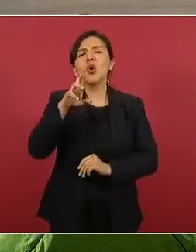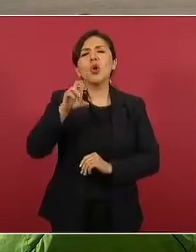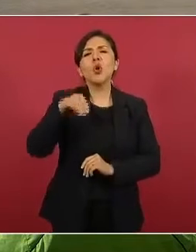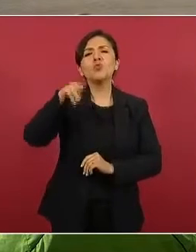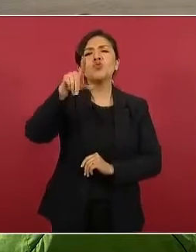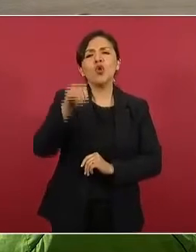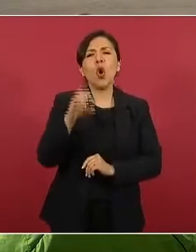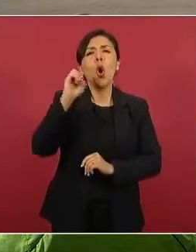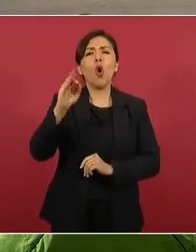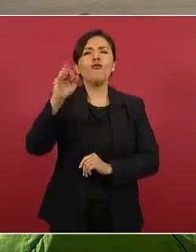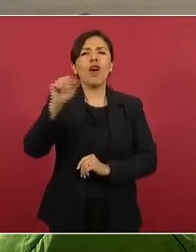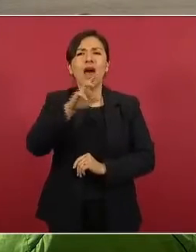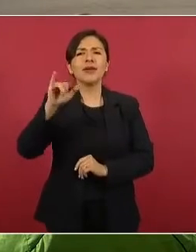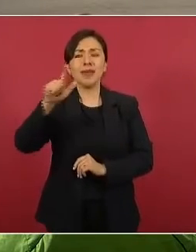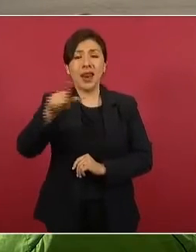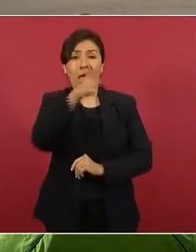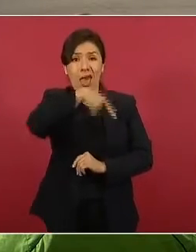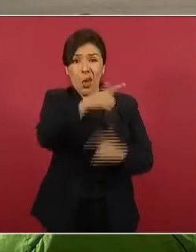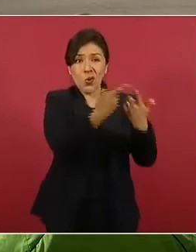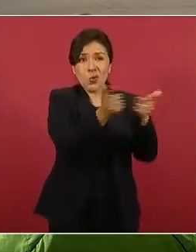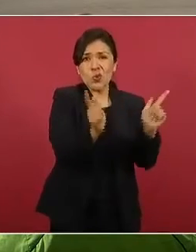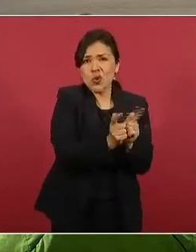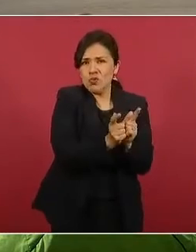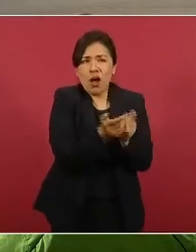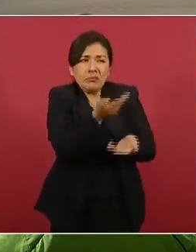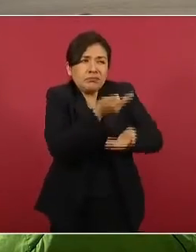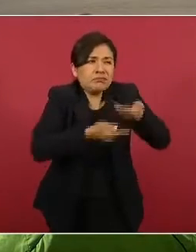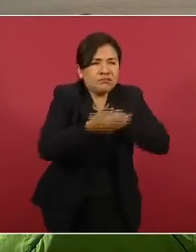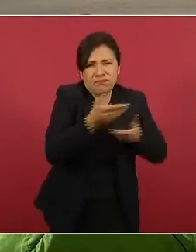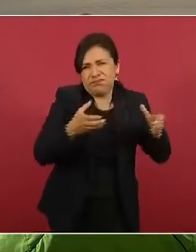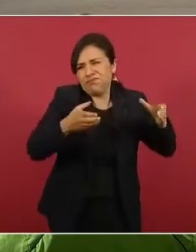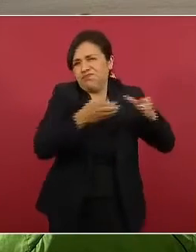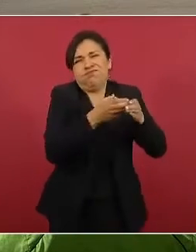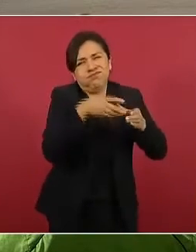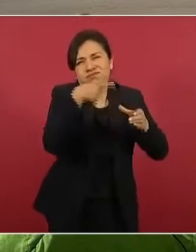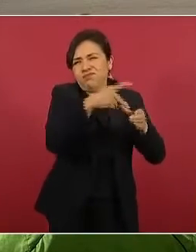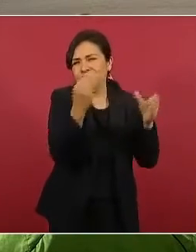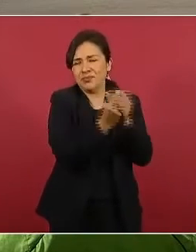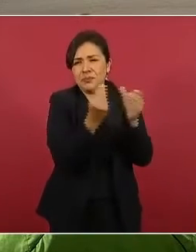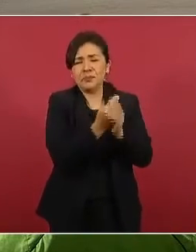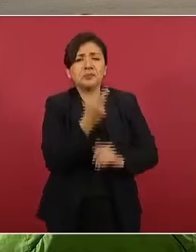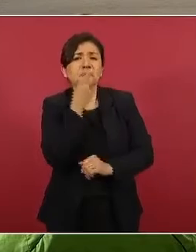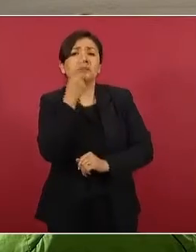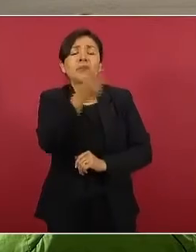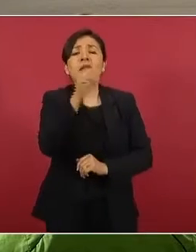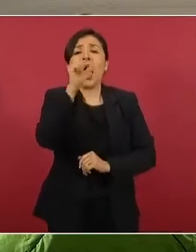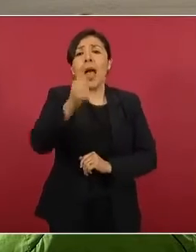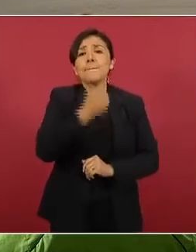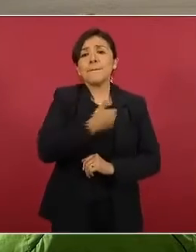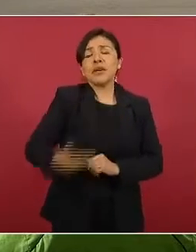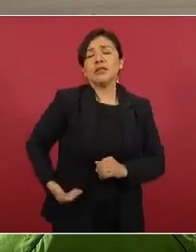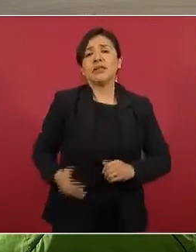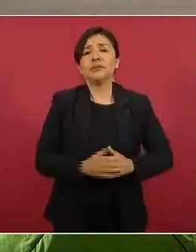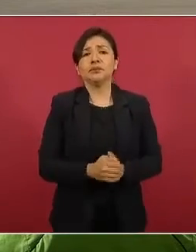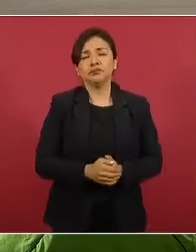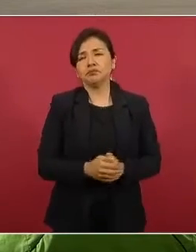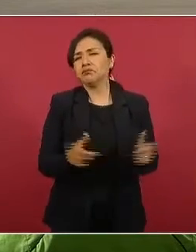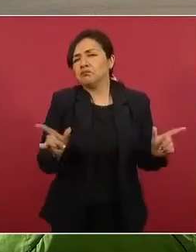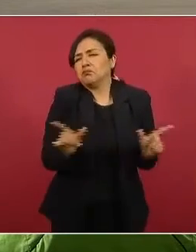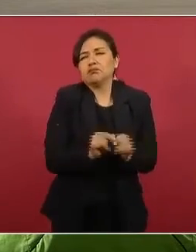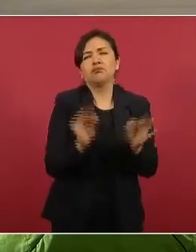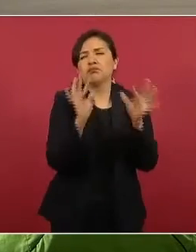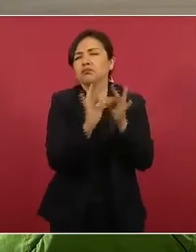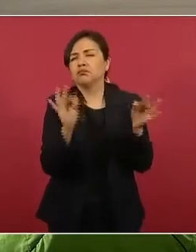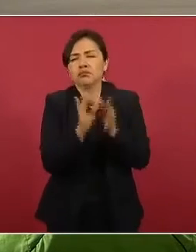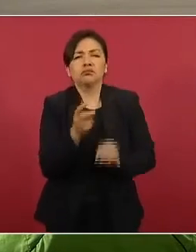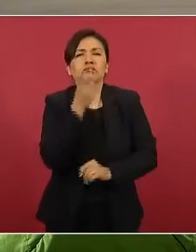O'Farrill, ese grupo compacto de intereses creados le dijo al ciudadano presidente: palabras más,